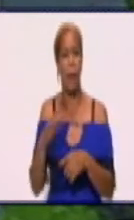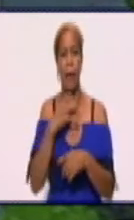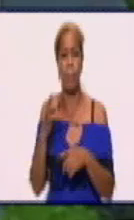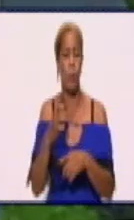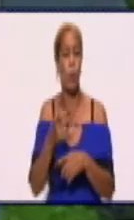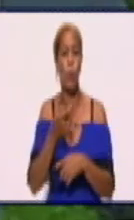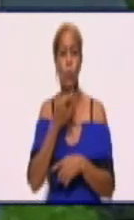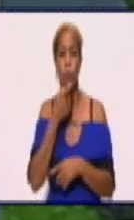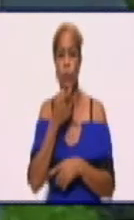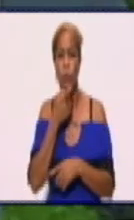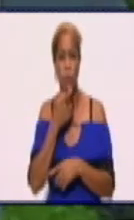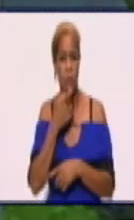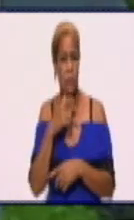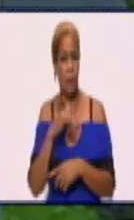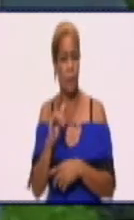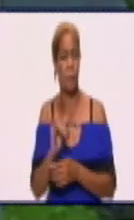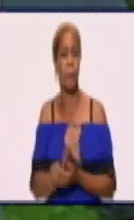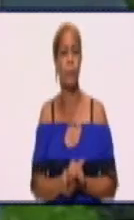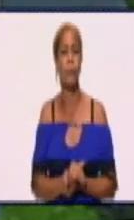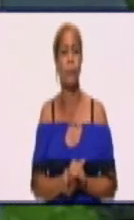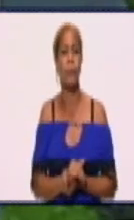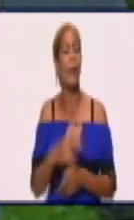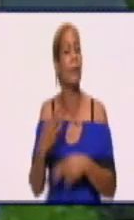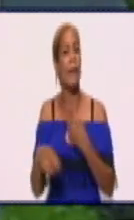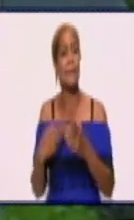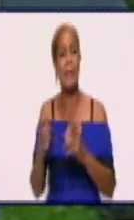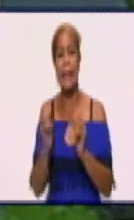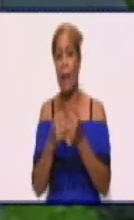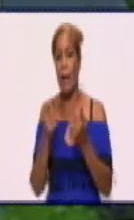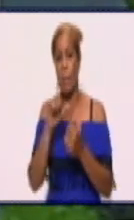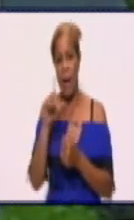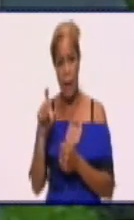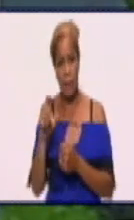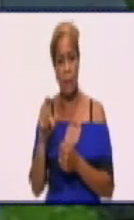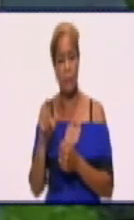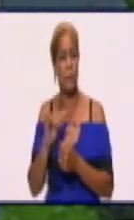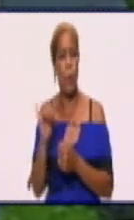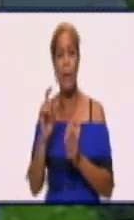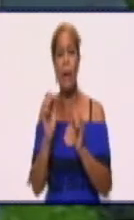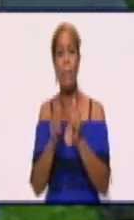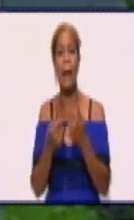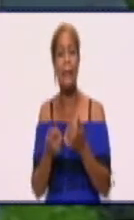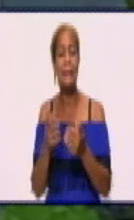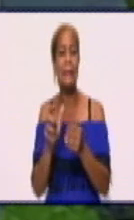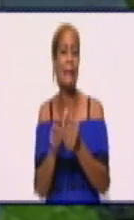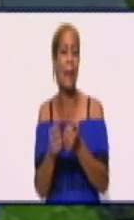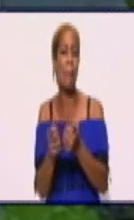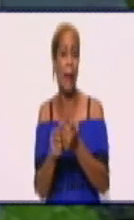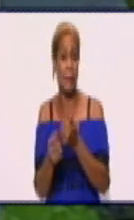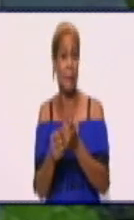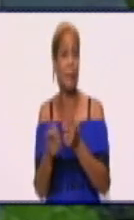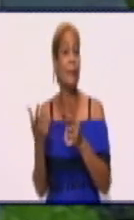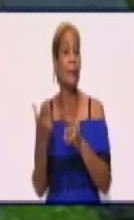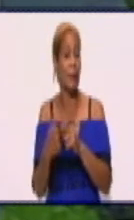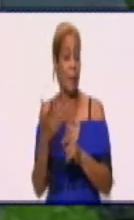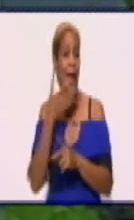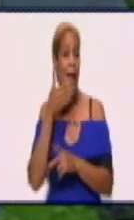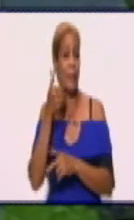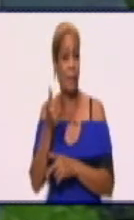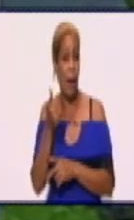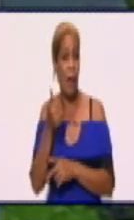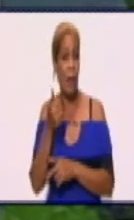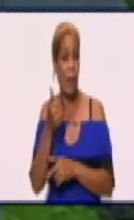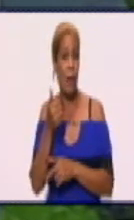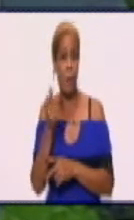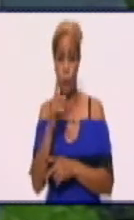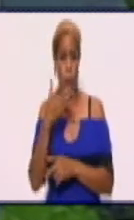no es gaseñiga, que es un pan de maíz, sí, que es bastante bueno, que la calidad es bastante buena. No estoy diciendo que es